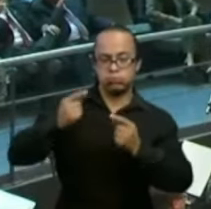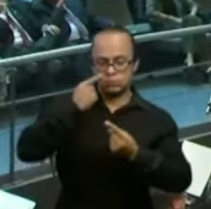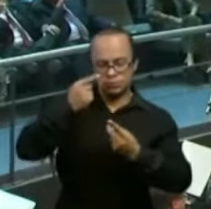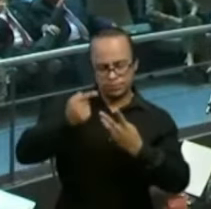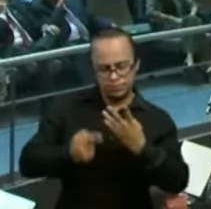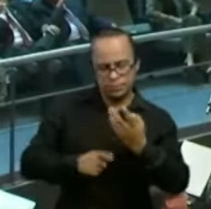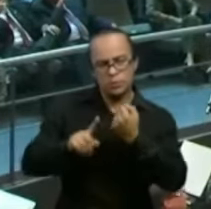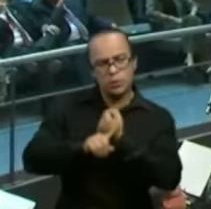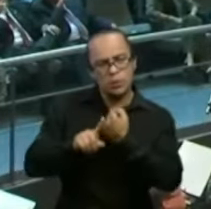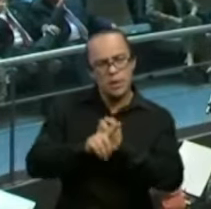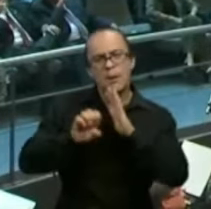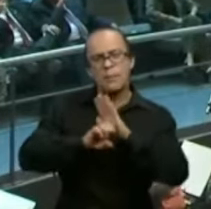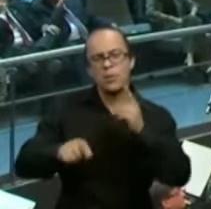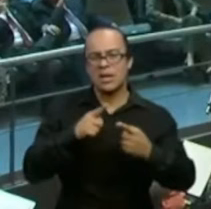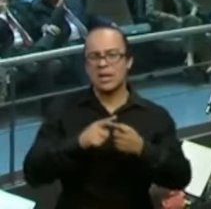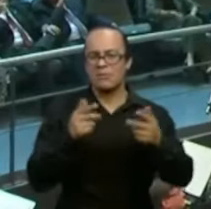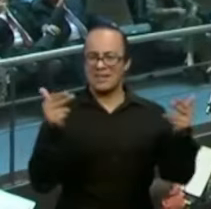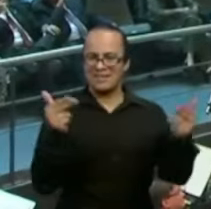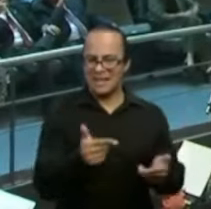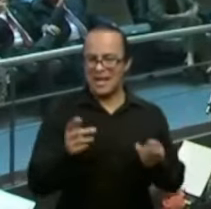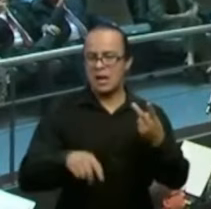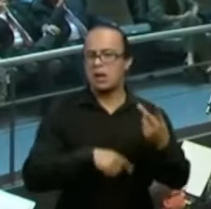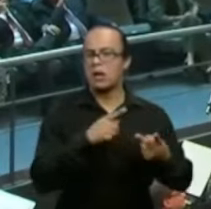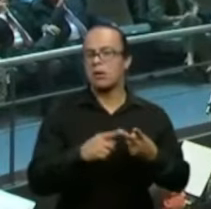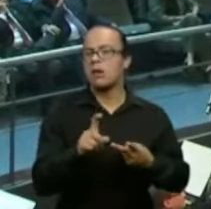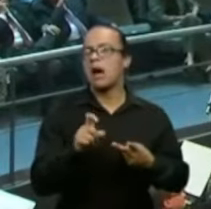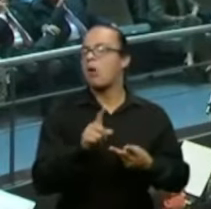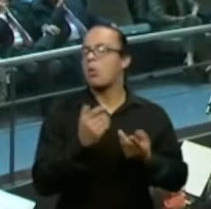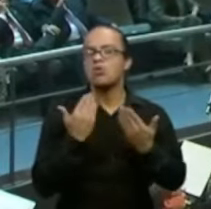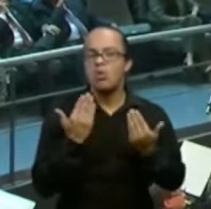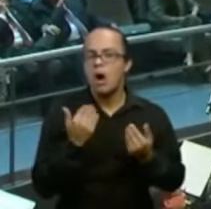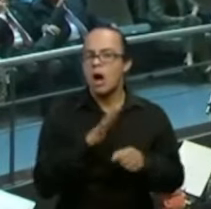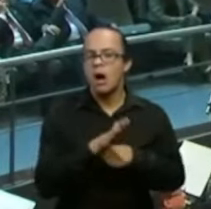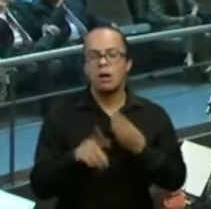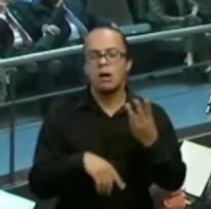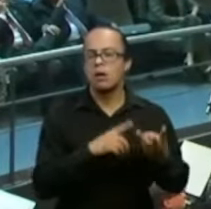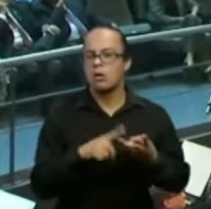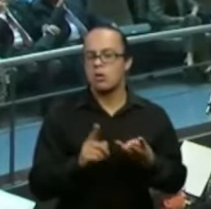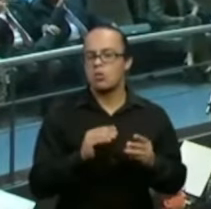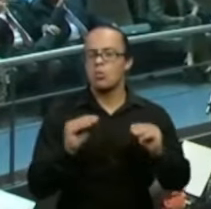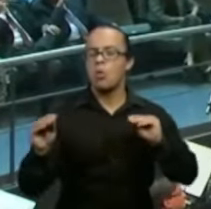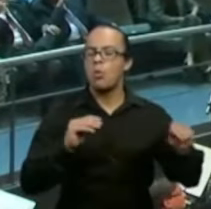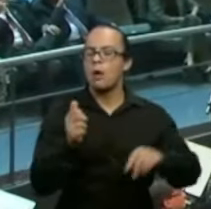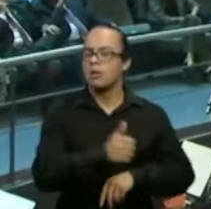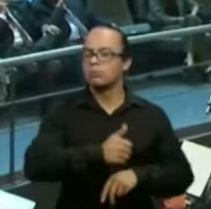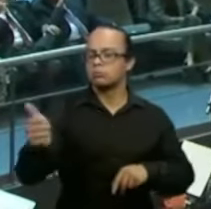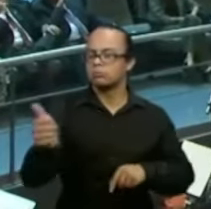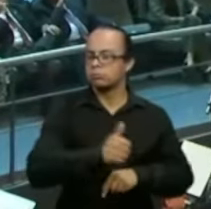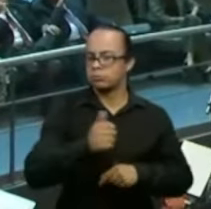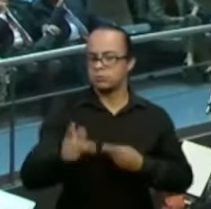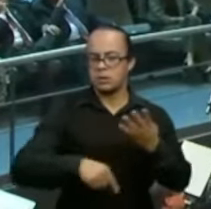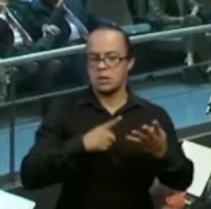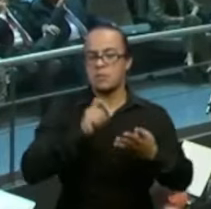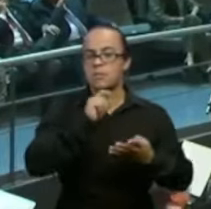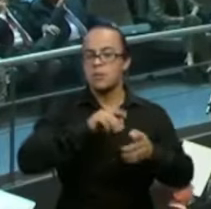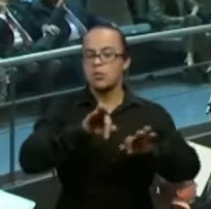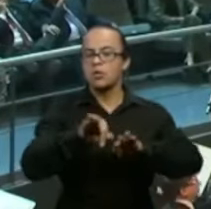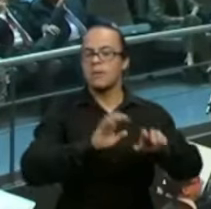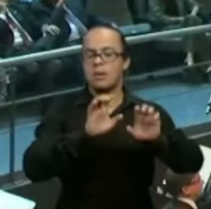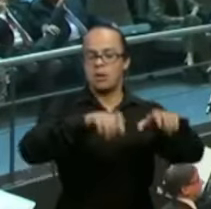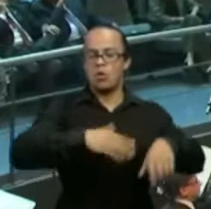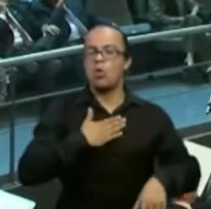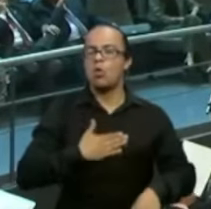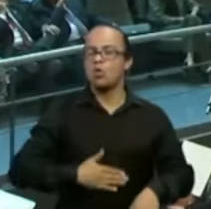que son, entre otros, la inseguridad, la escasez de agua, la movilidad y la generación de empleo digno y